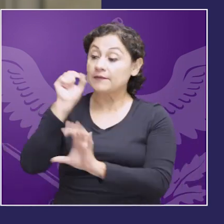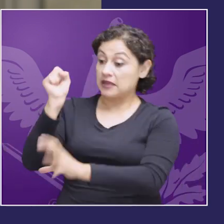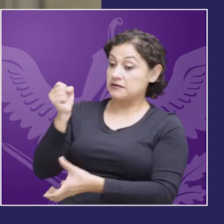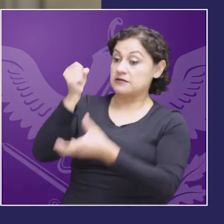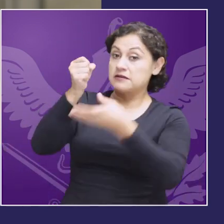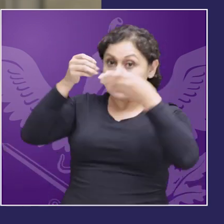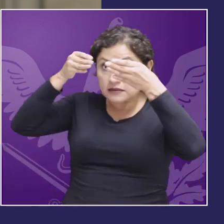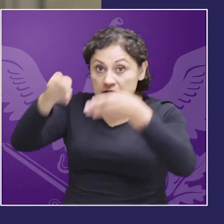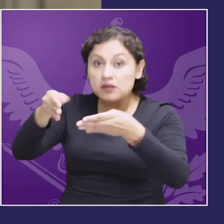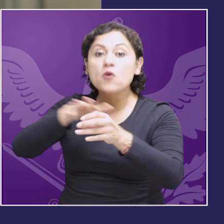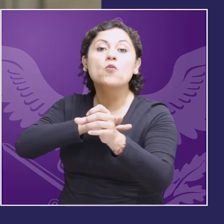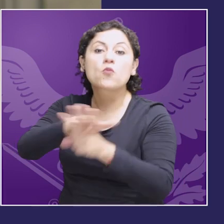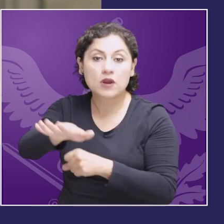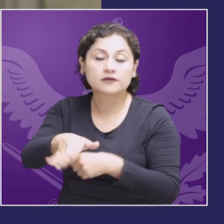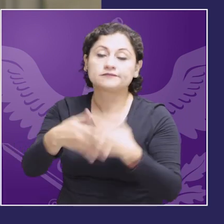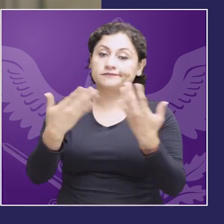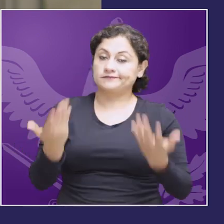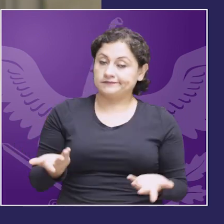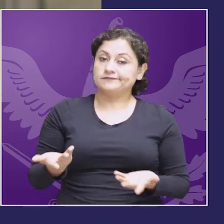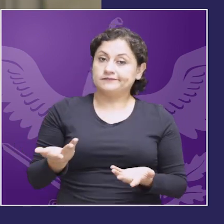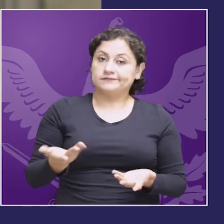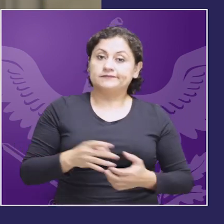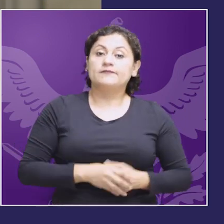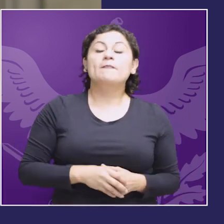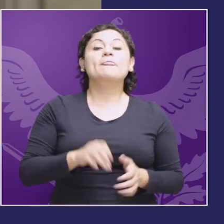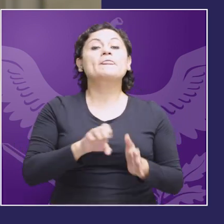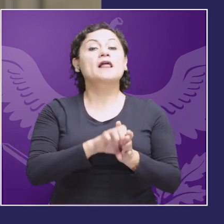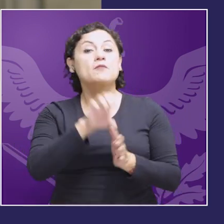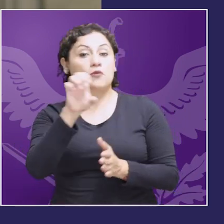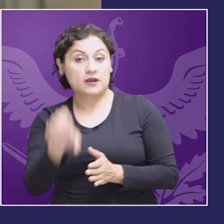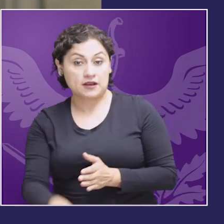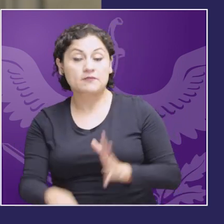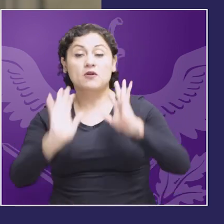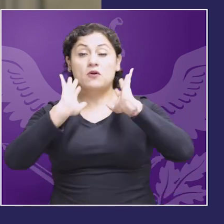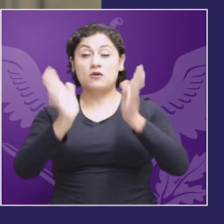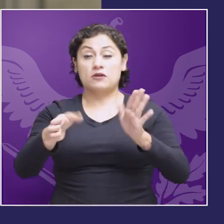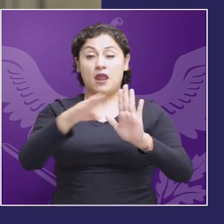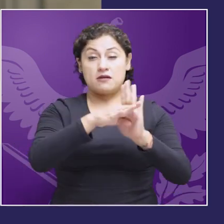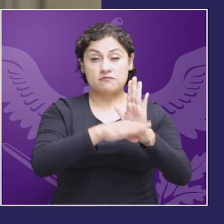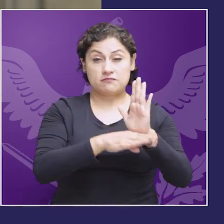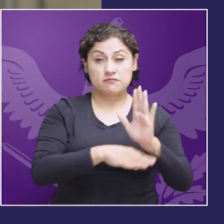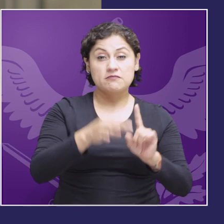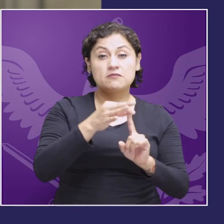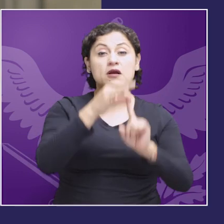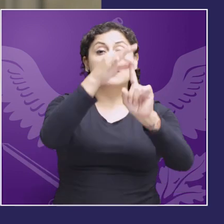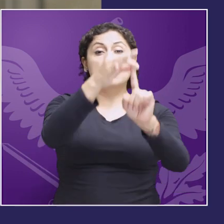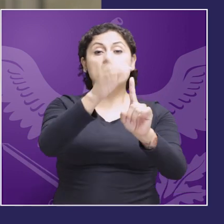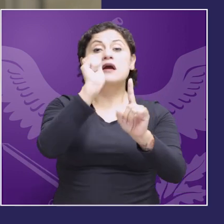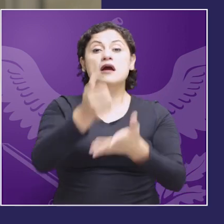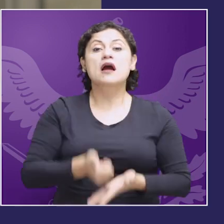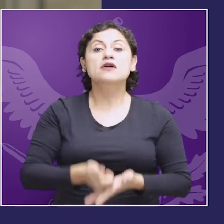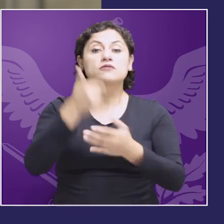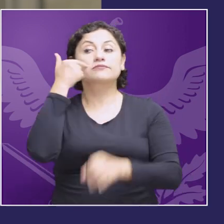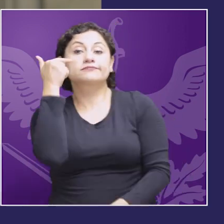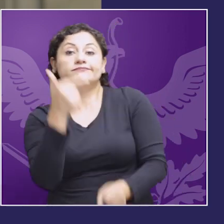aquellas que lo requieran. En esto, por supuesto, siempre el mecanismo ha visibilizado las debilidades del sistema